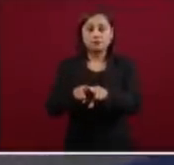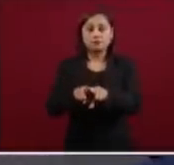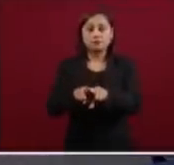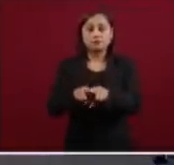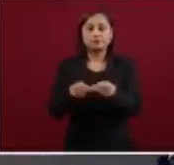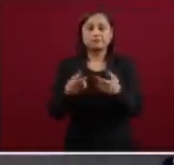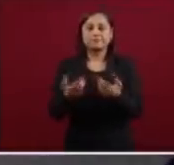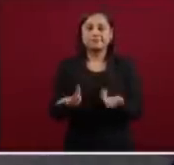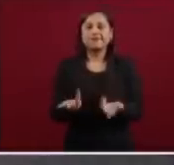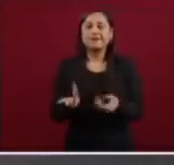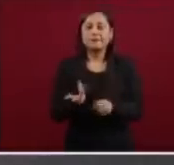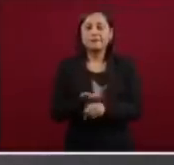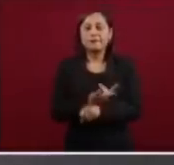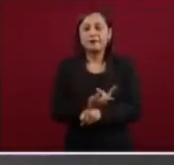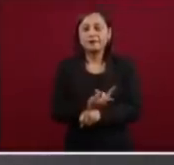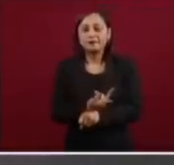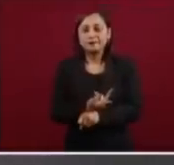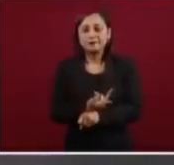pues entonces